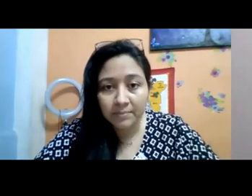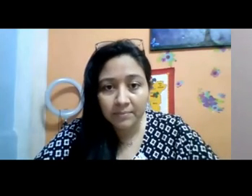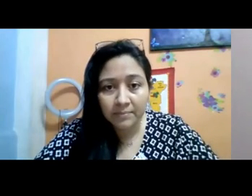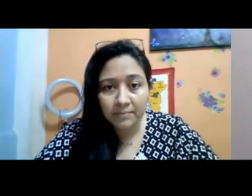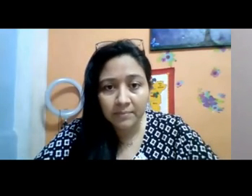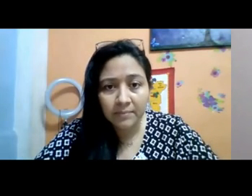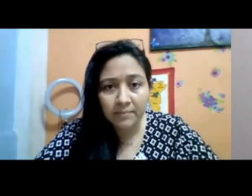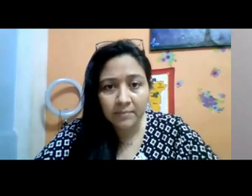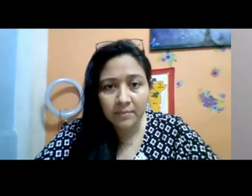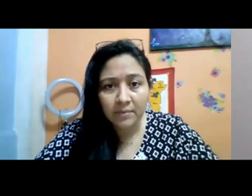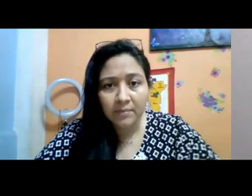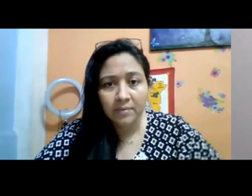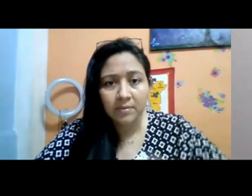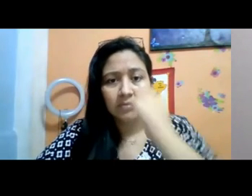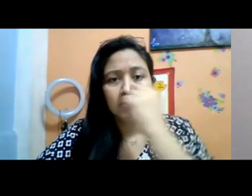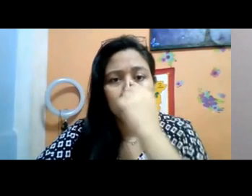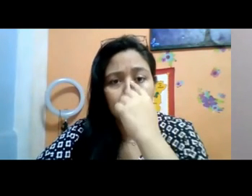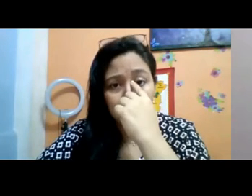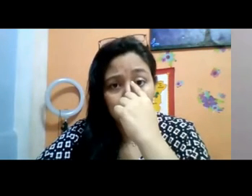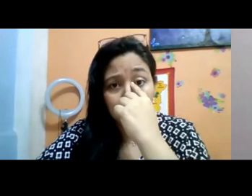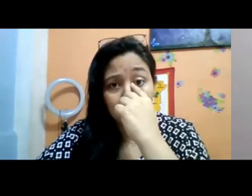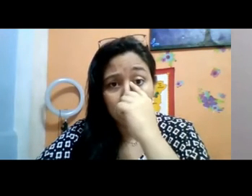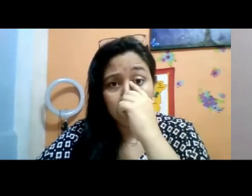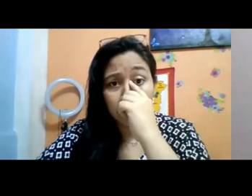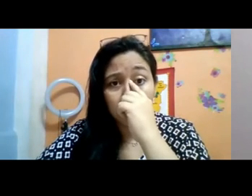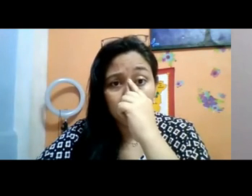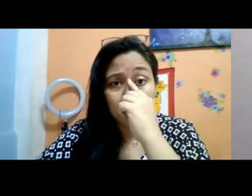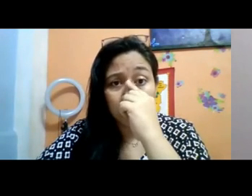Damián, un recordatorio de cómo hacer exámenes.